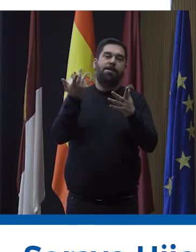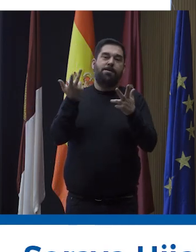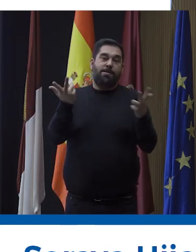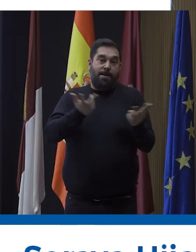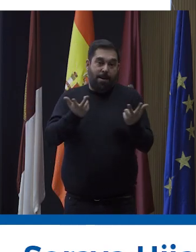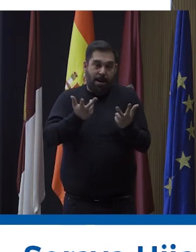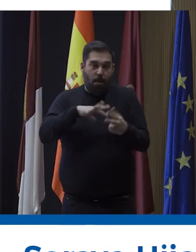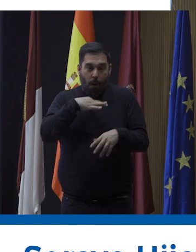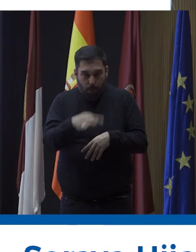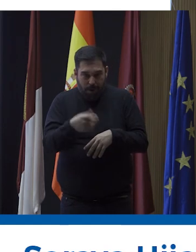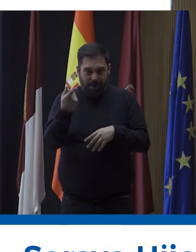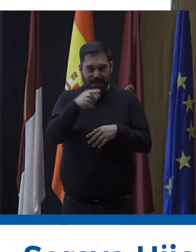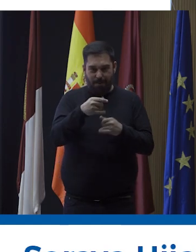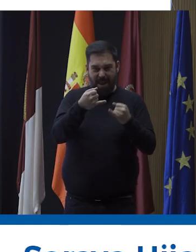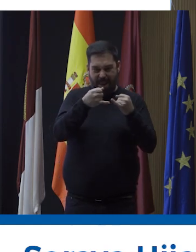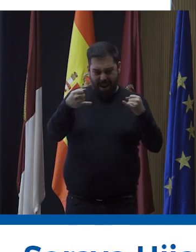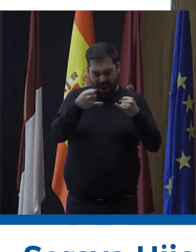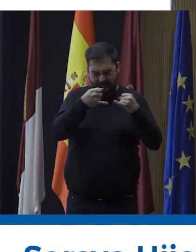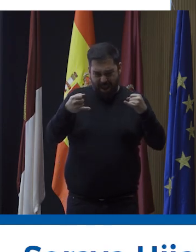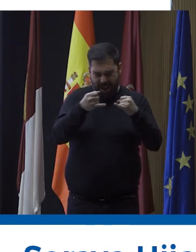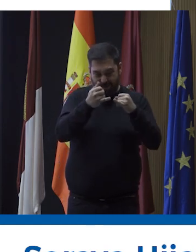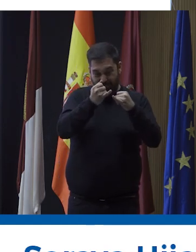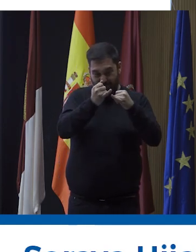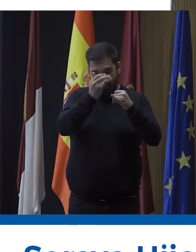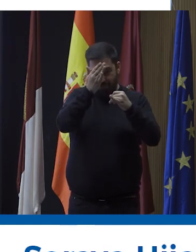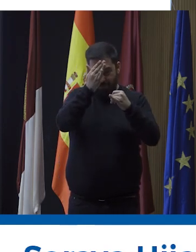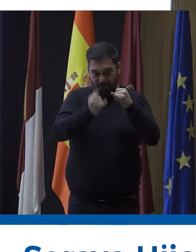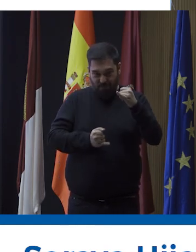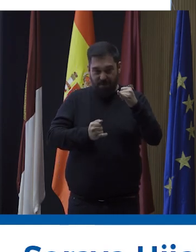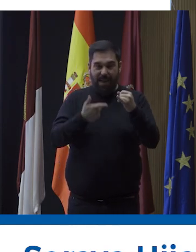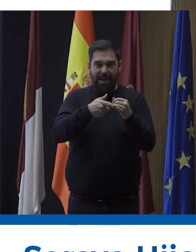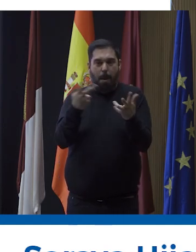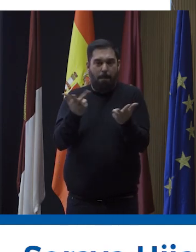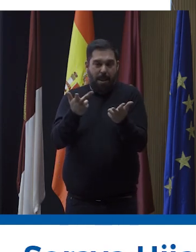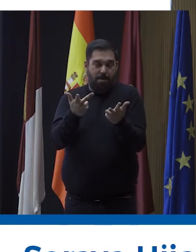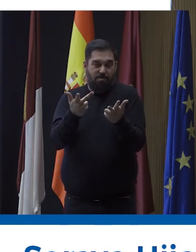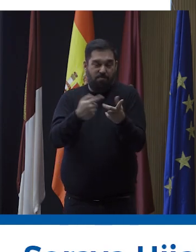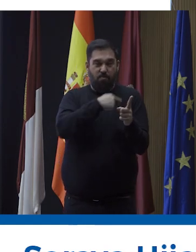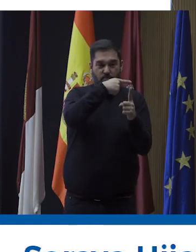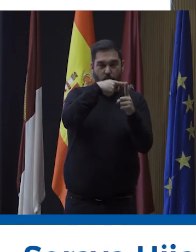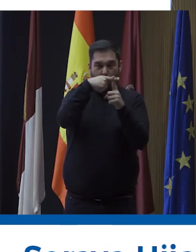tengamos una episiotomía amplia, un corte grande, pues también es factor de riesgo. Es la suma de todo.